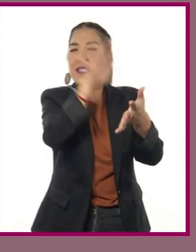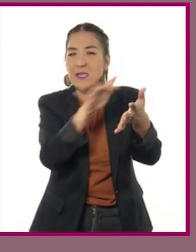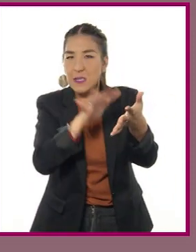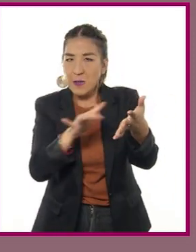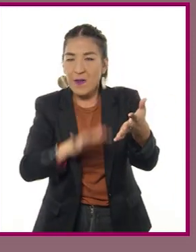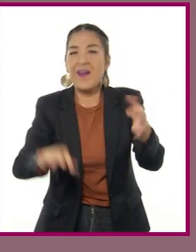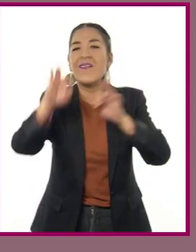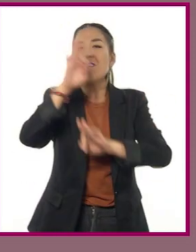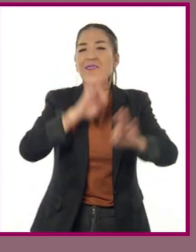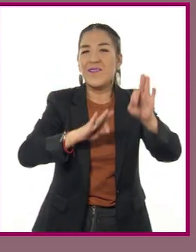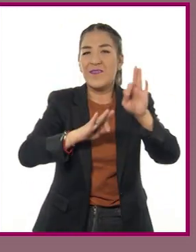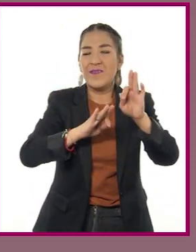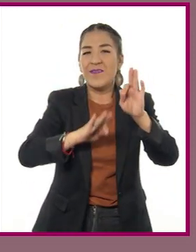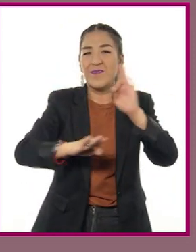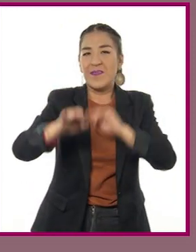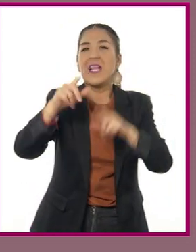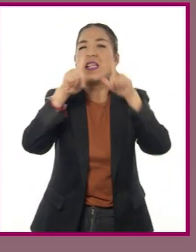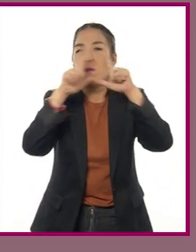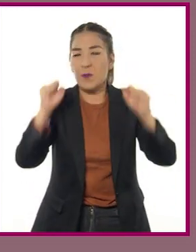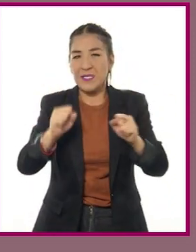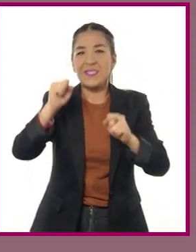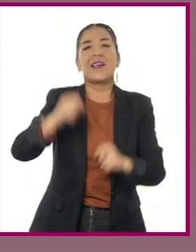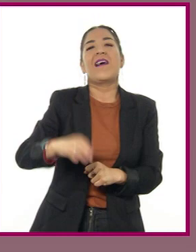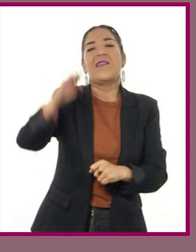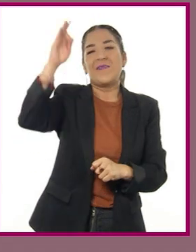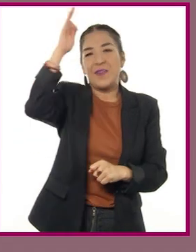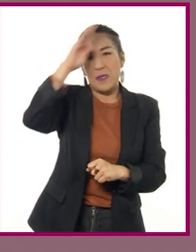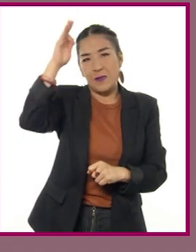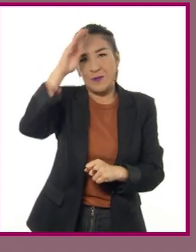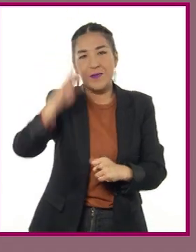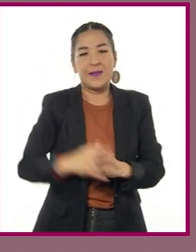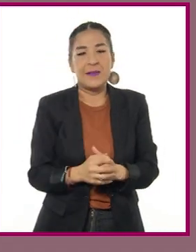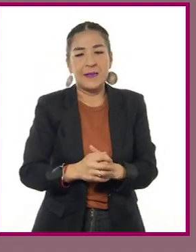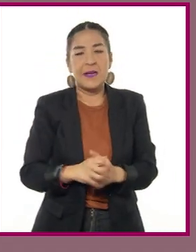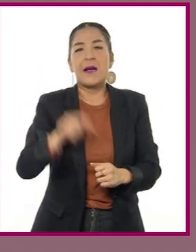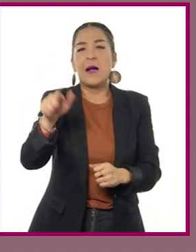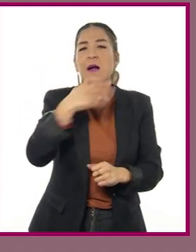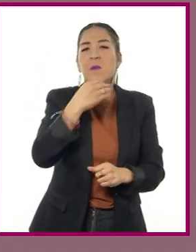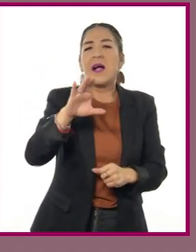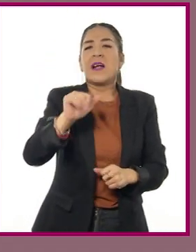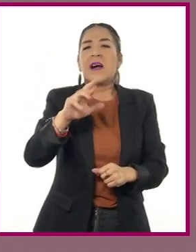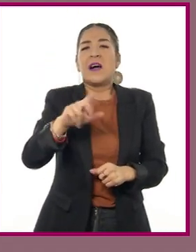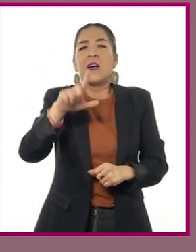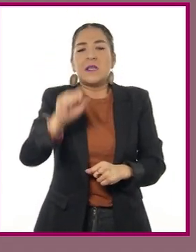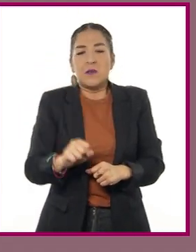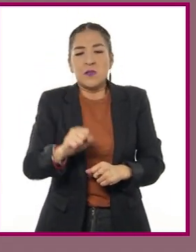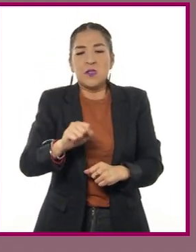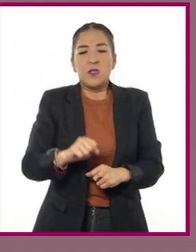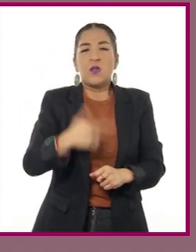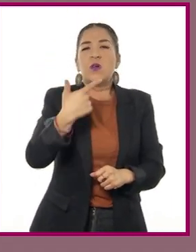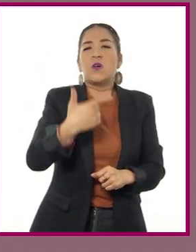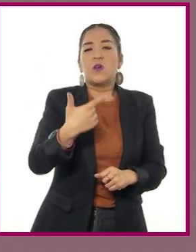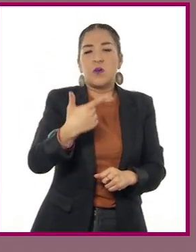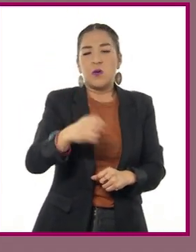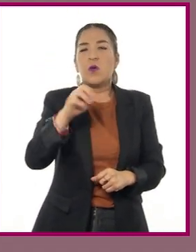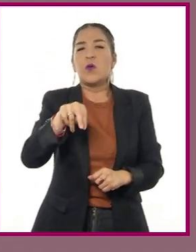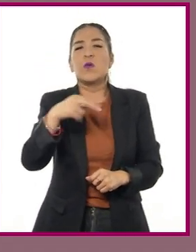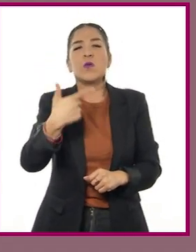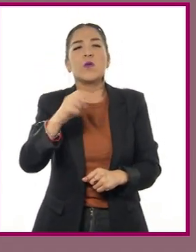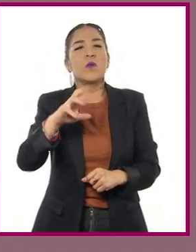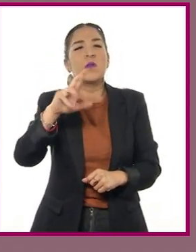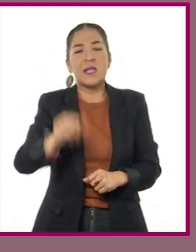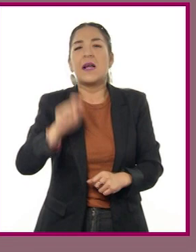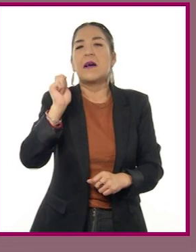literatura, filosofía y lingüística. Don Carlos de Sigüenza y Góngora es un personaje también de esta etapa de la ciencia olvidada, pero